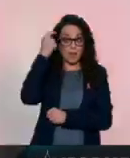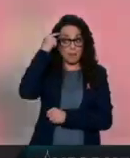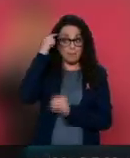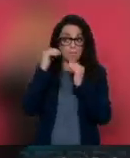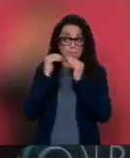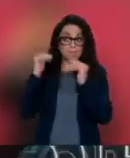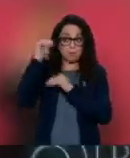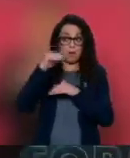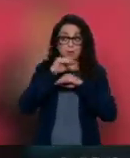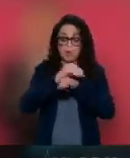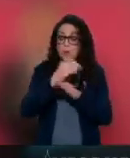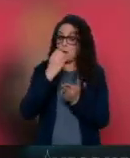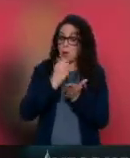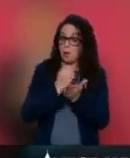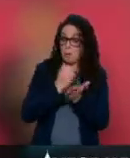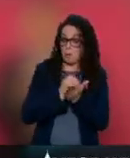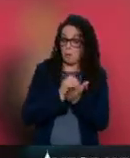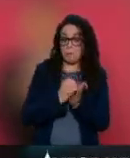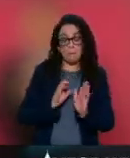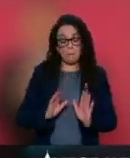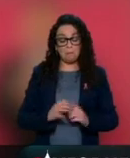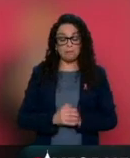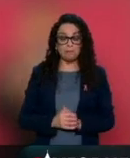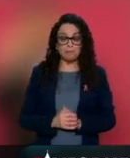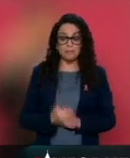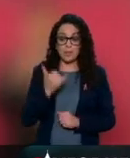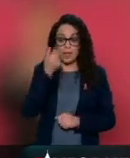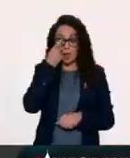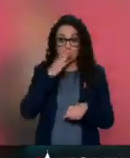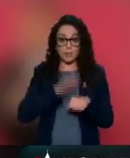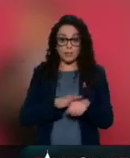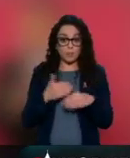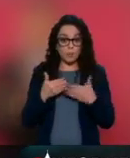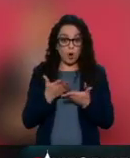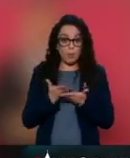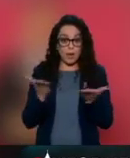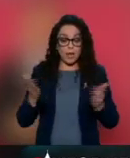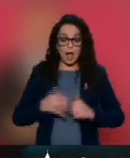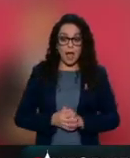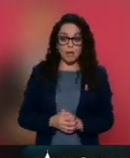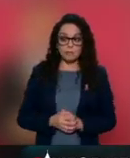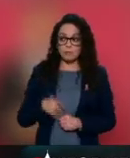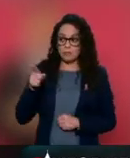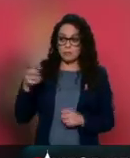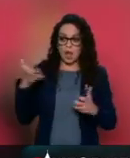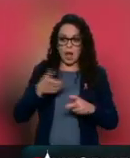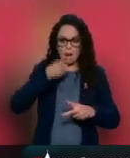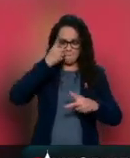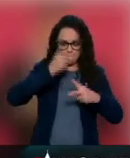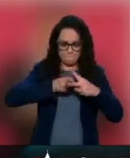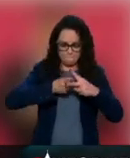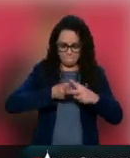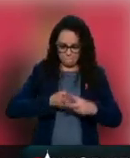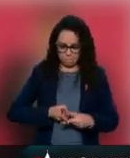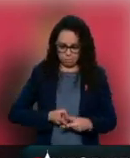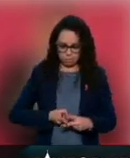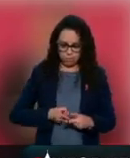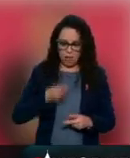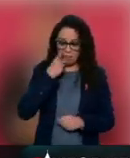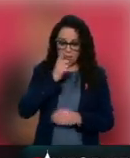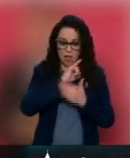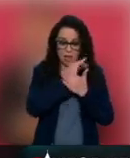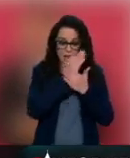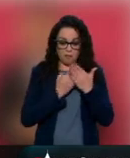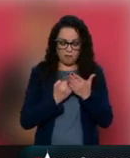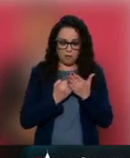economía y de la administración pública. Hizo el cálculo en un informe de que iba a costar